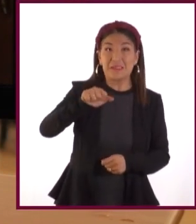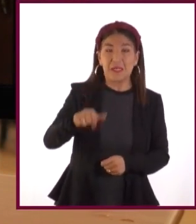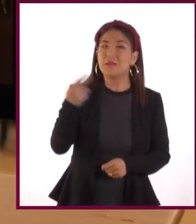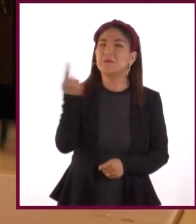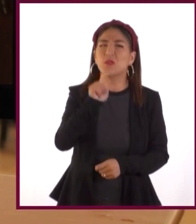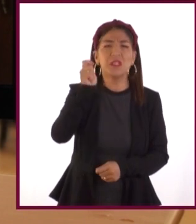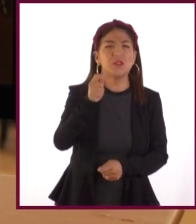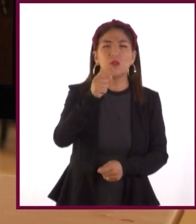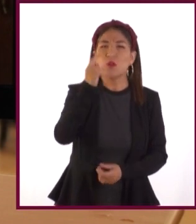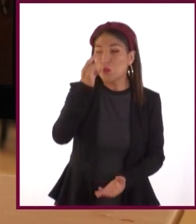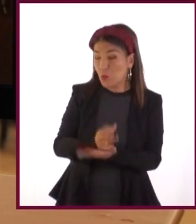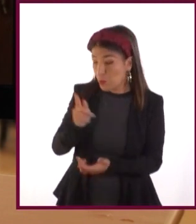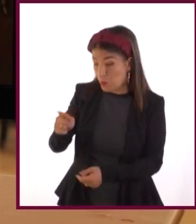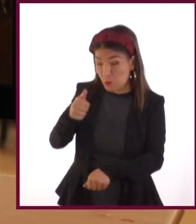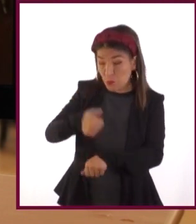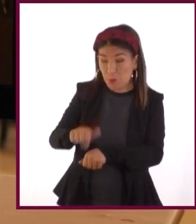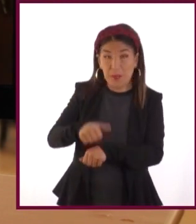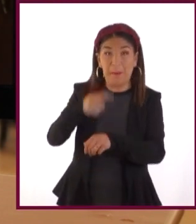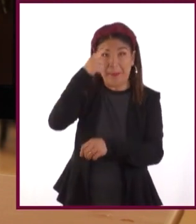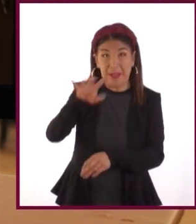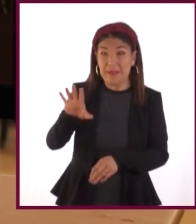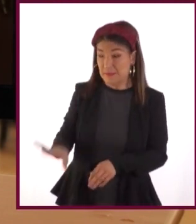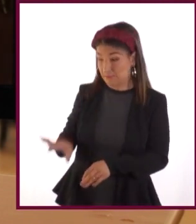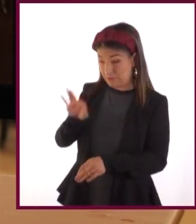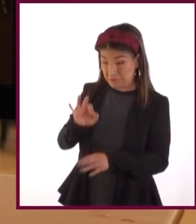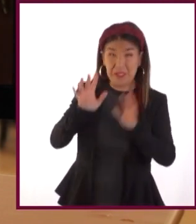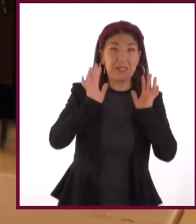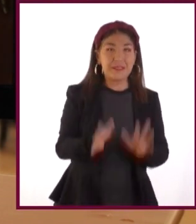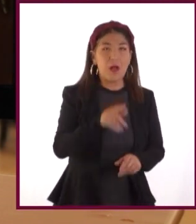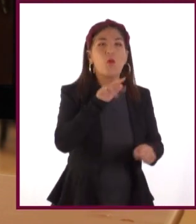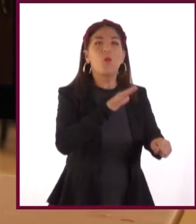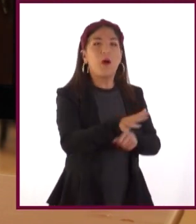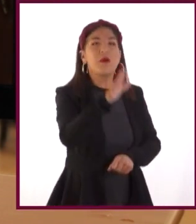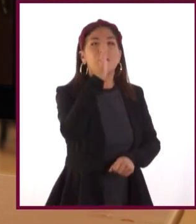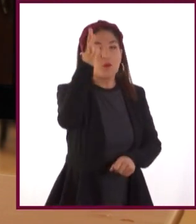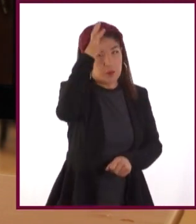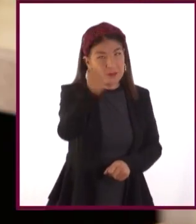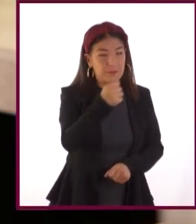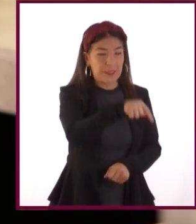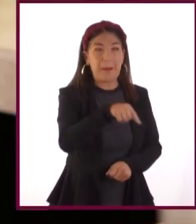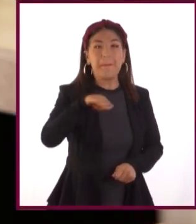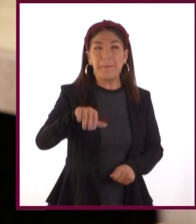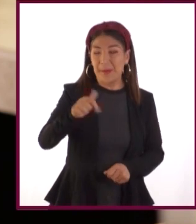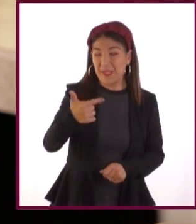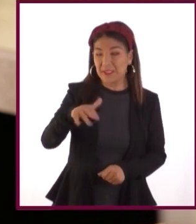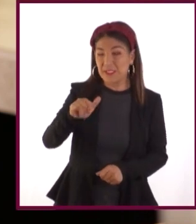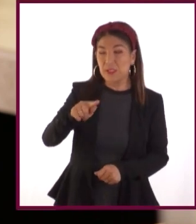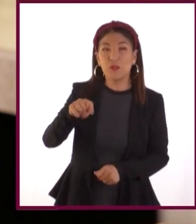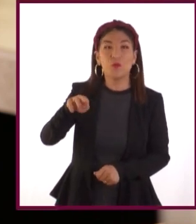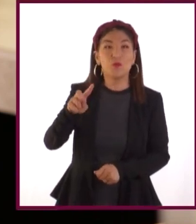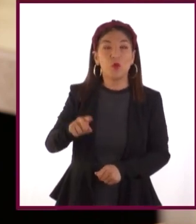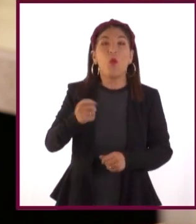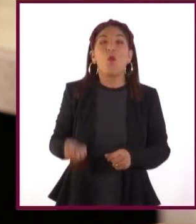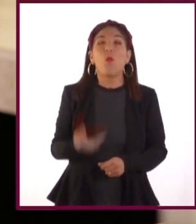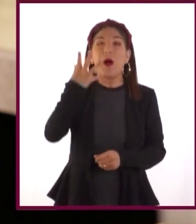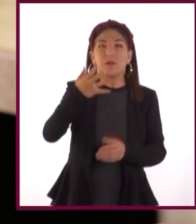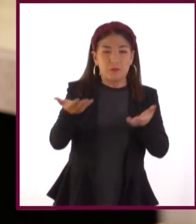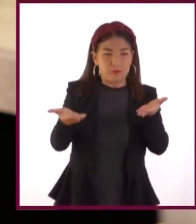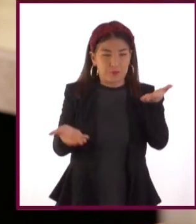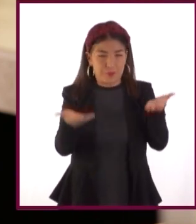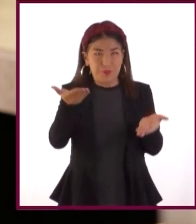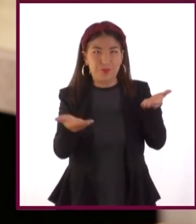por lo tanto, manifiestan una realidad física completamente diferente. Y otra de las propiedades, ahora